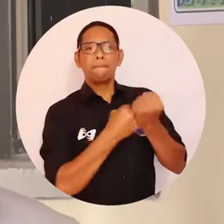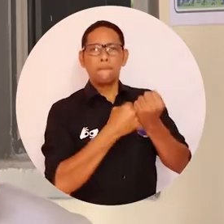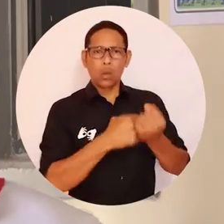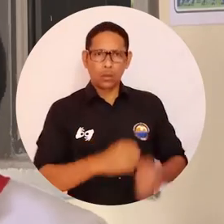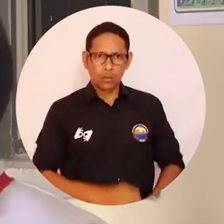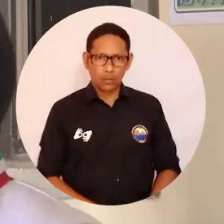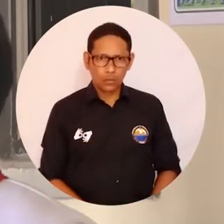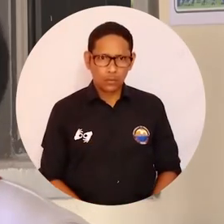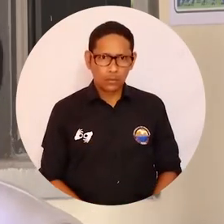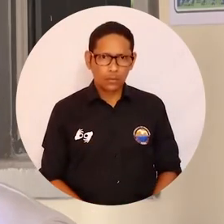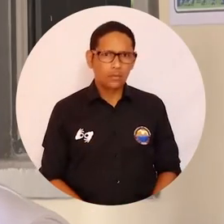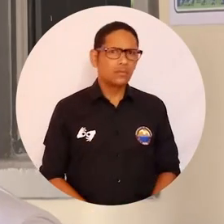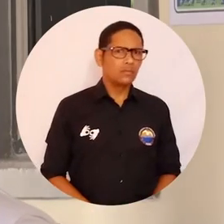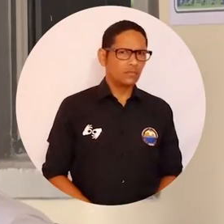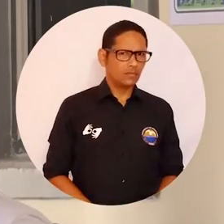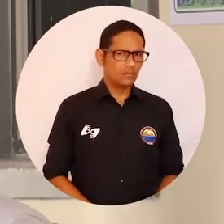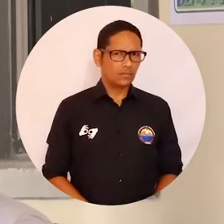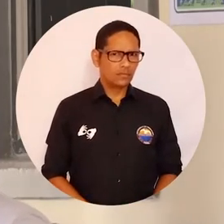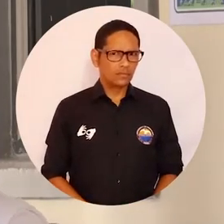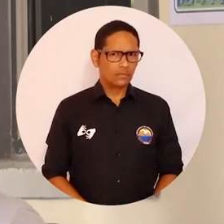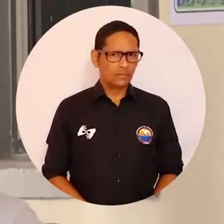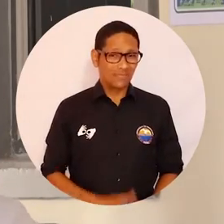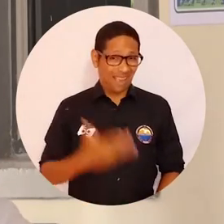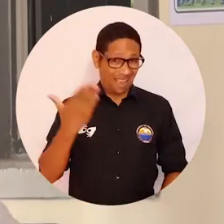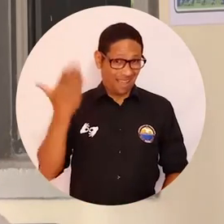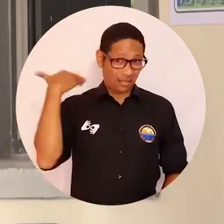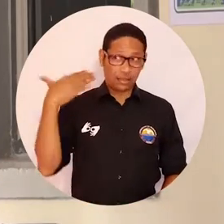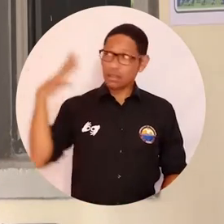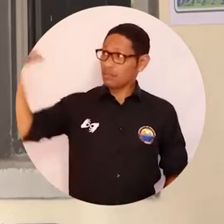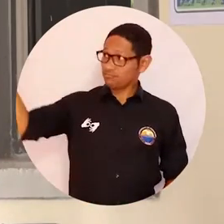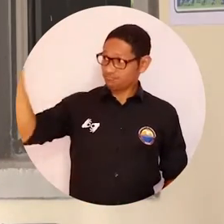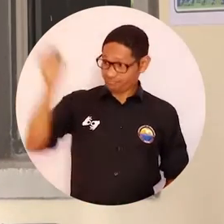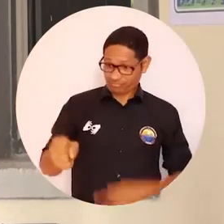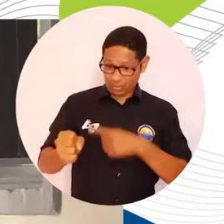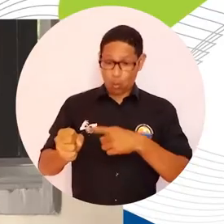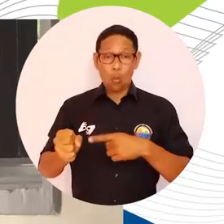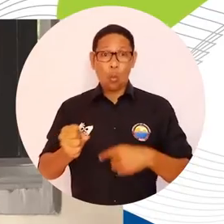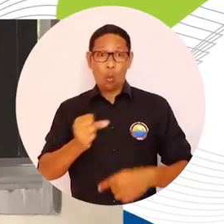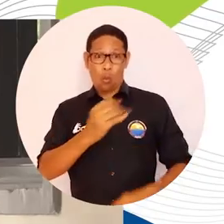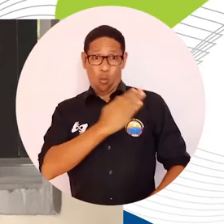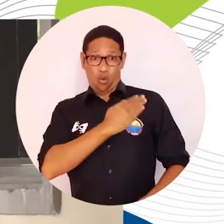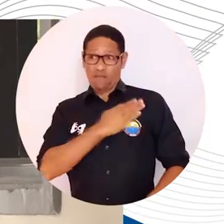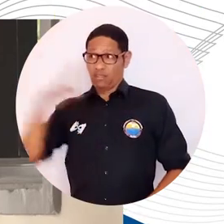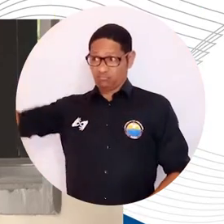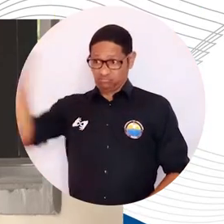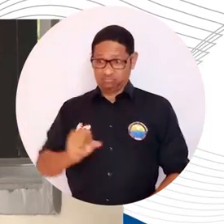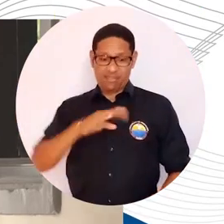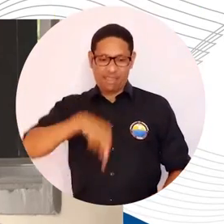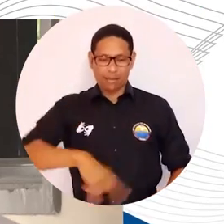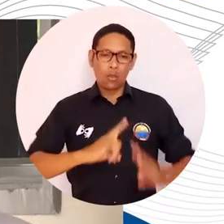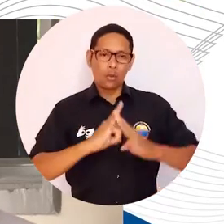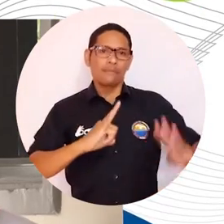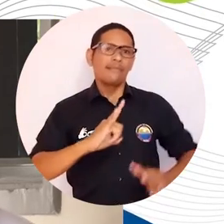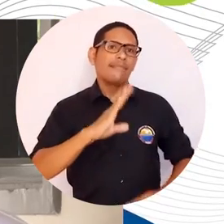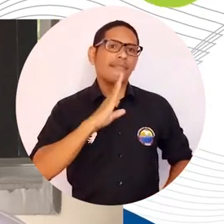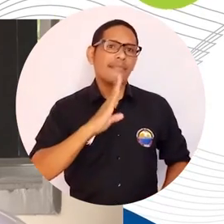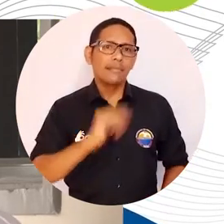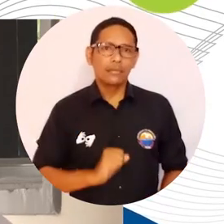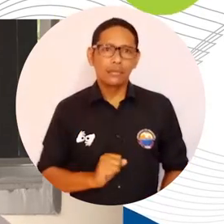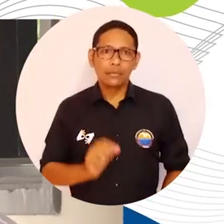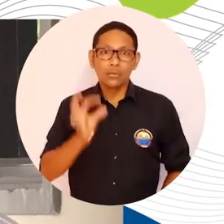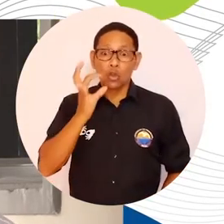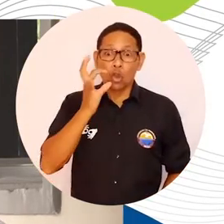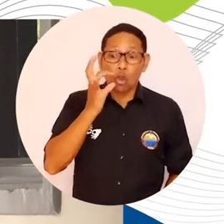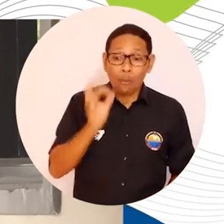Pero ¿quién trajo a Uribe a esta universidad, al alma mater? El señor